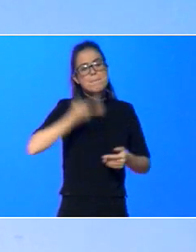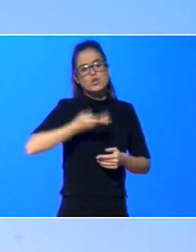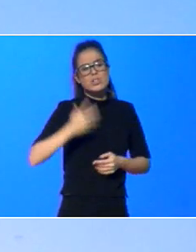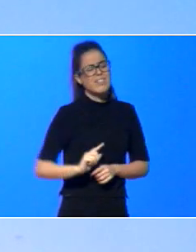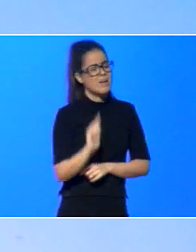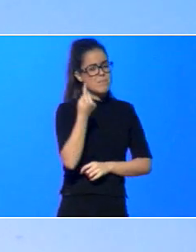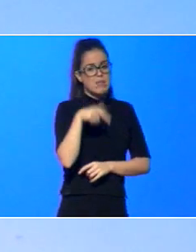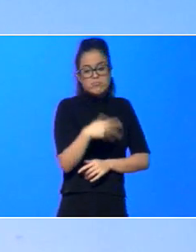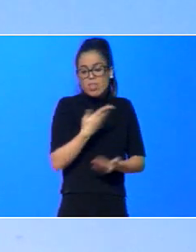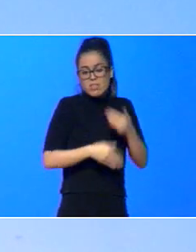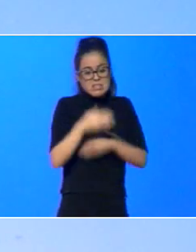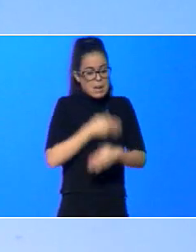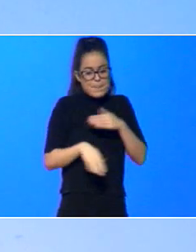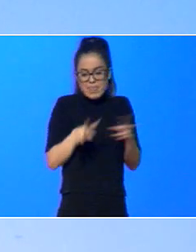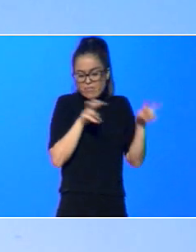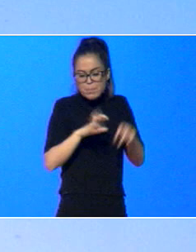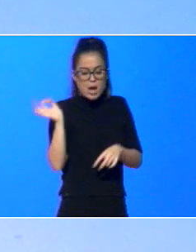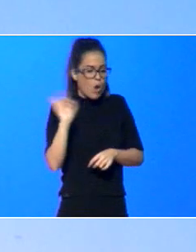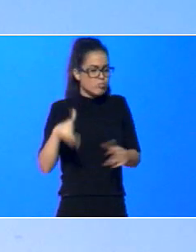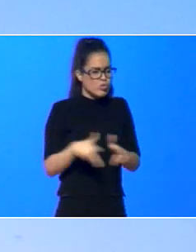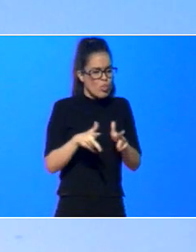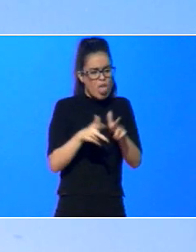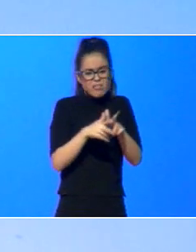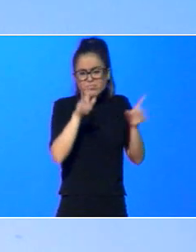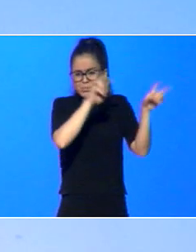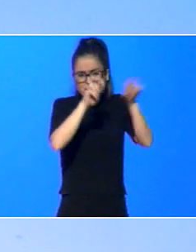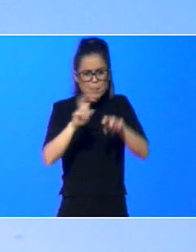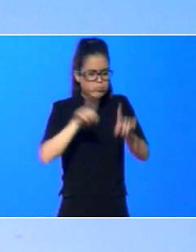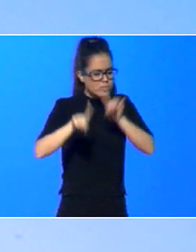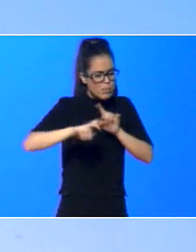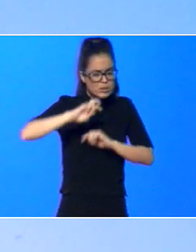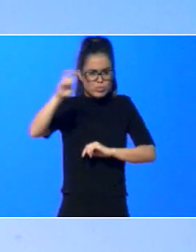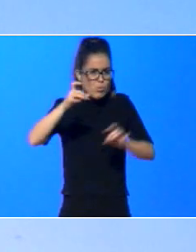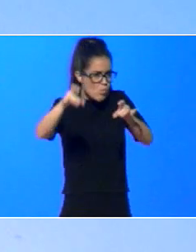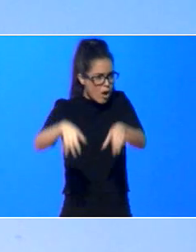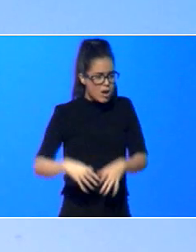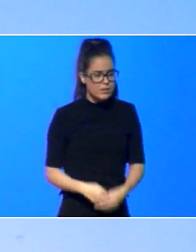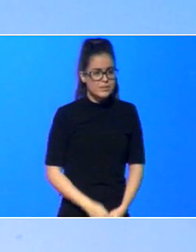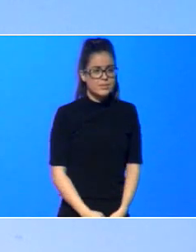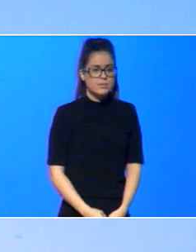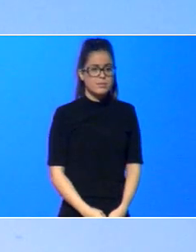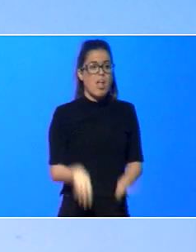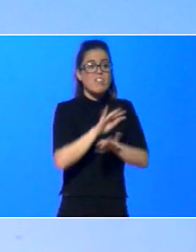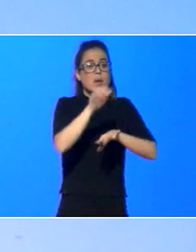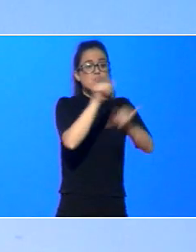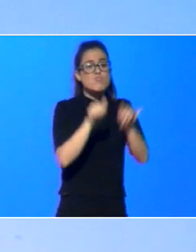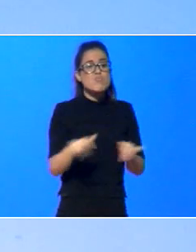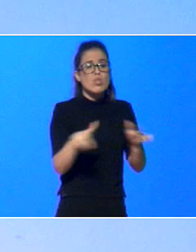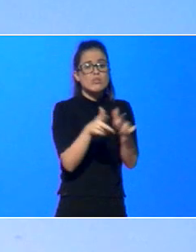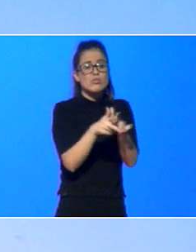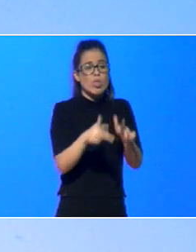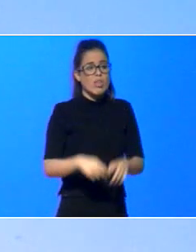como con otras cuestiones sociales es que el modelo social